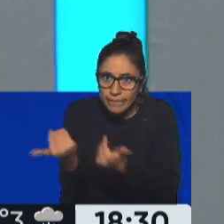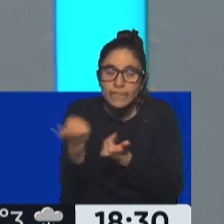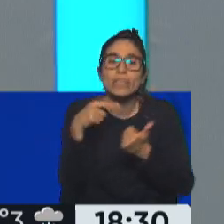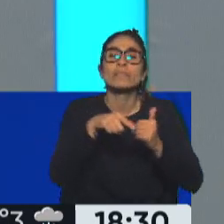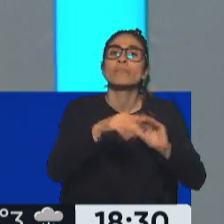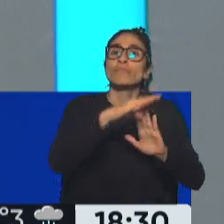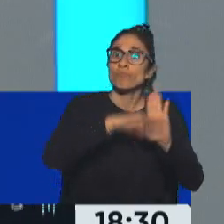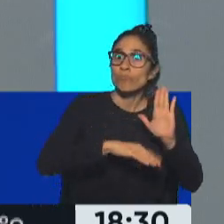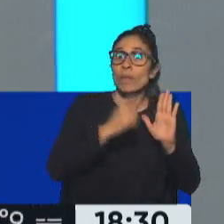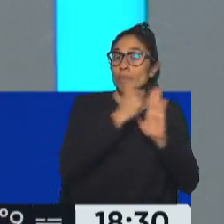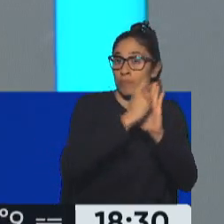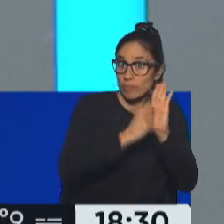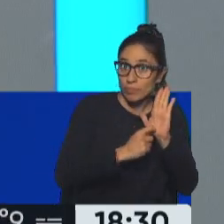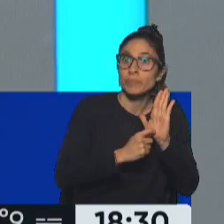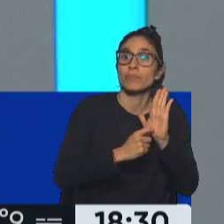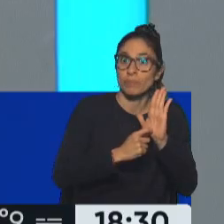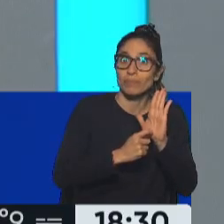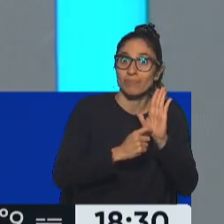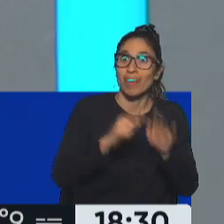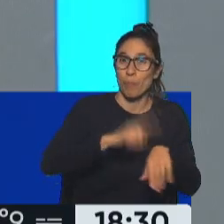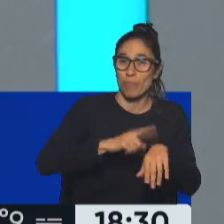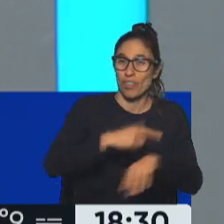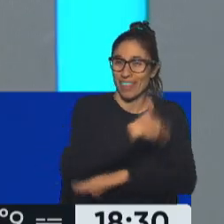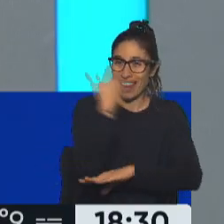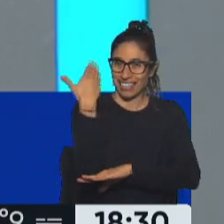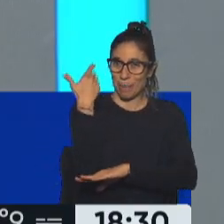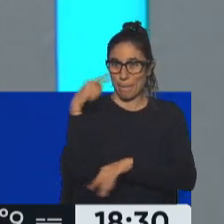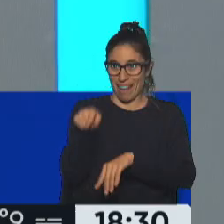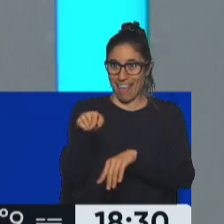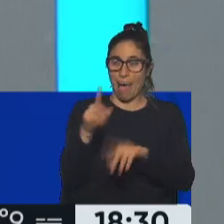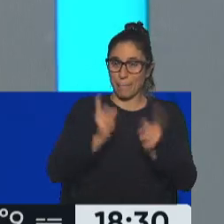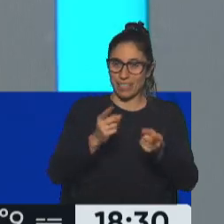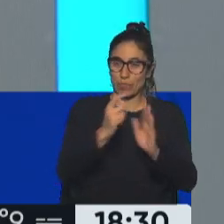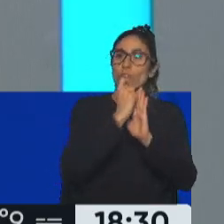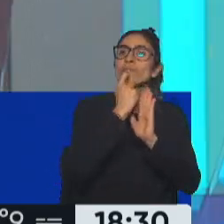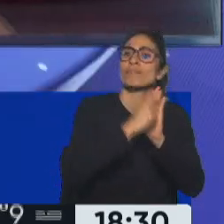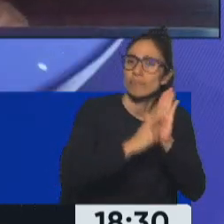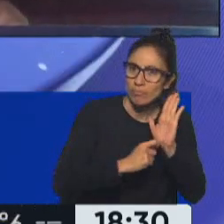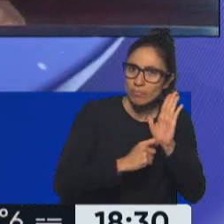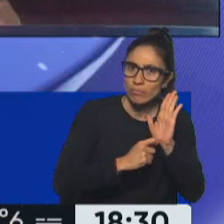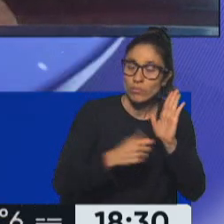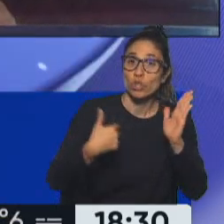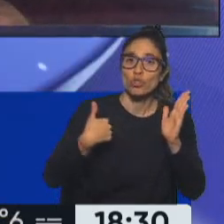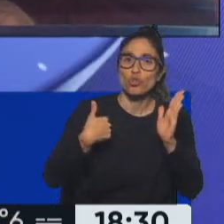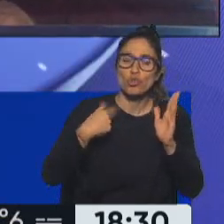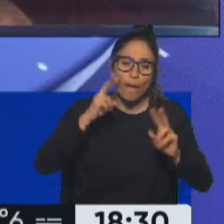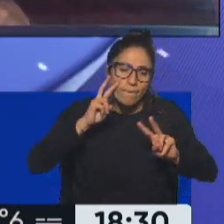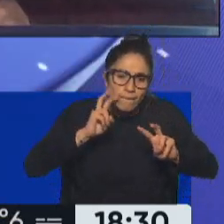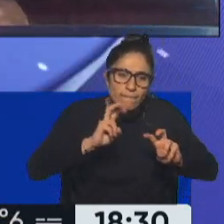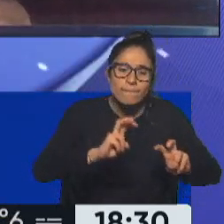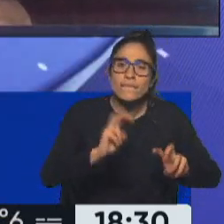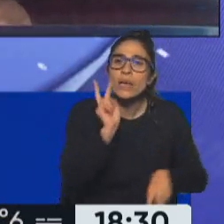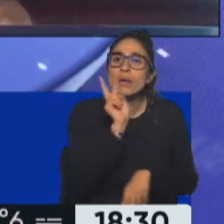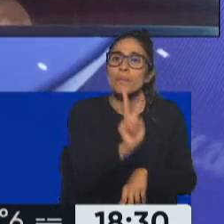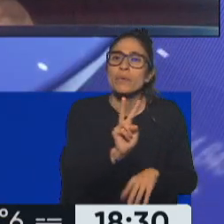la disolución de la Asamblea Electoral, el escenario que plantean estas encuestas, yo estuve viendo 4 o 5 de las más importantes